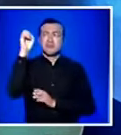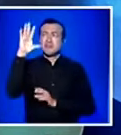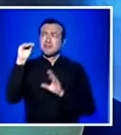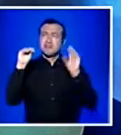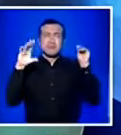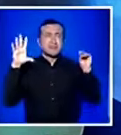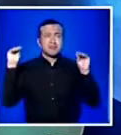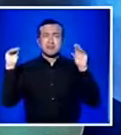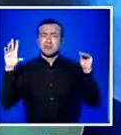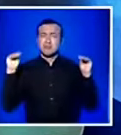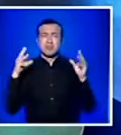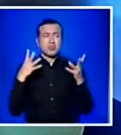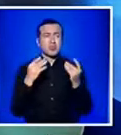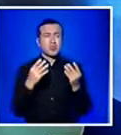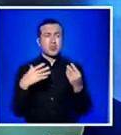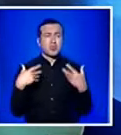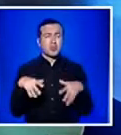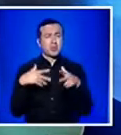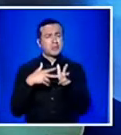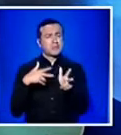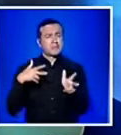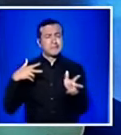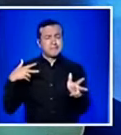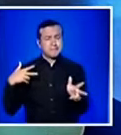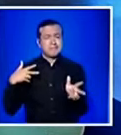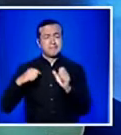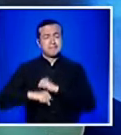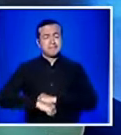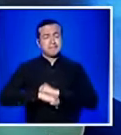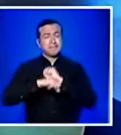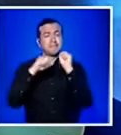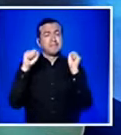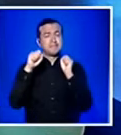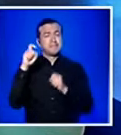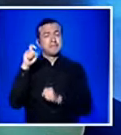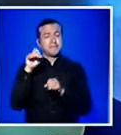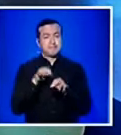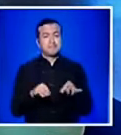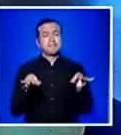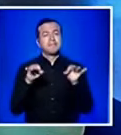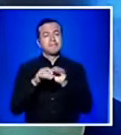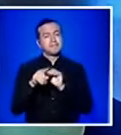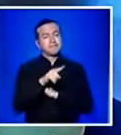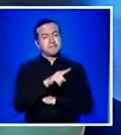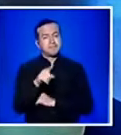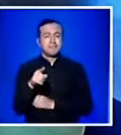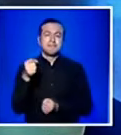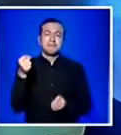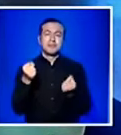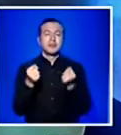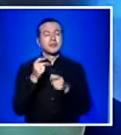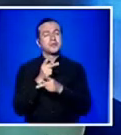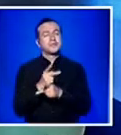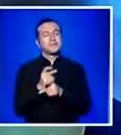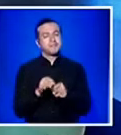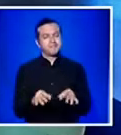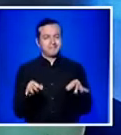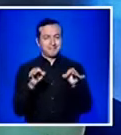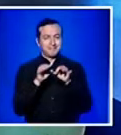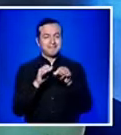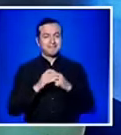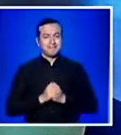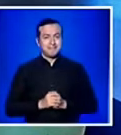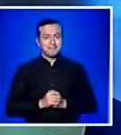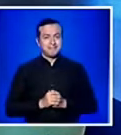apagadas. Imagínate tú, con el tráfico que tenemos durante la mañana, es necesario que, por favor, usted conduzca con precaución en las vías. Y en